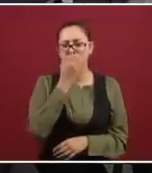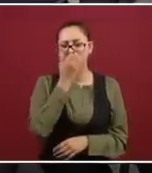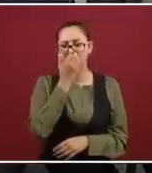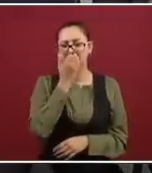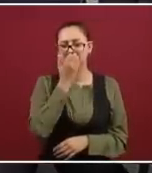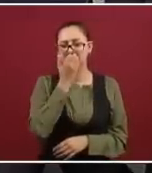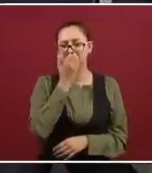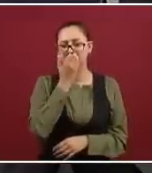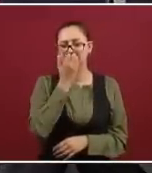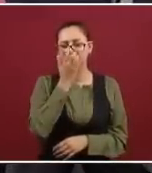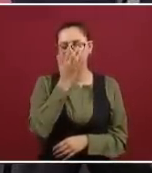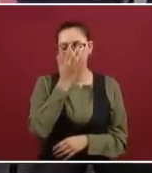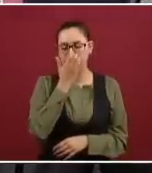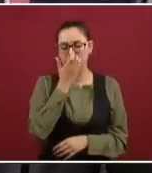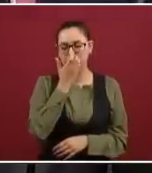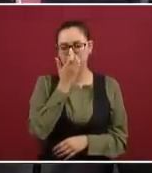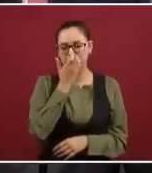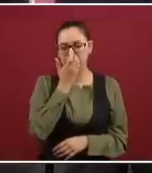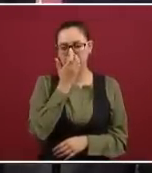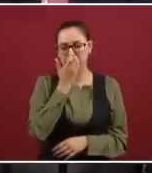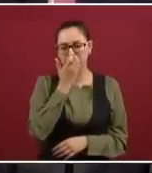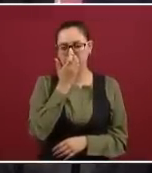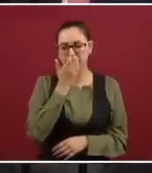lo más